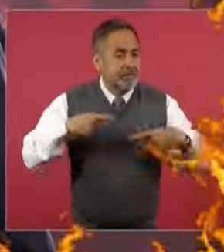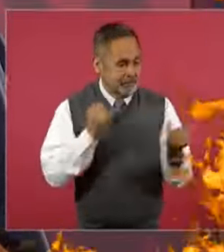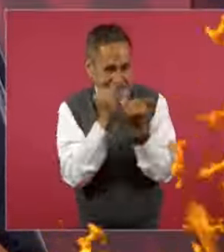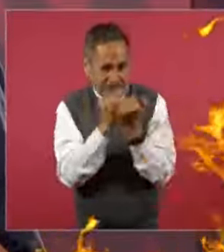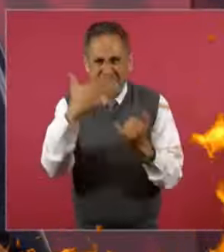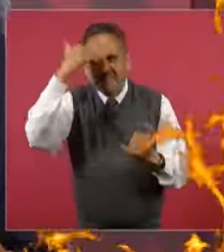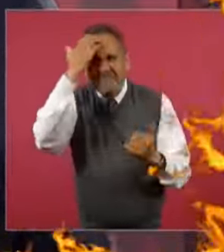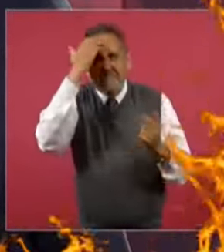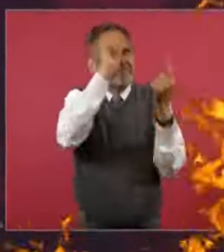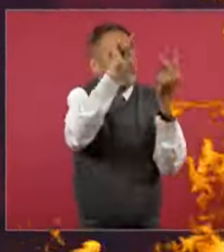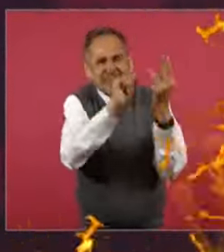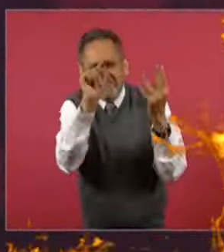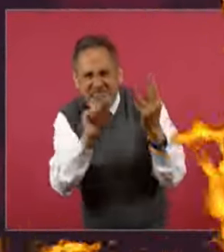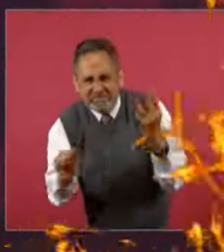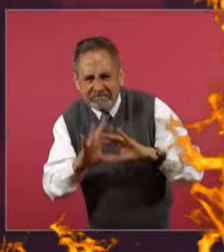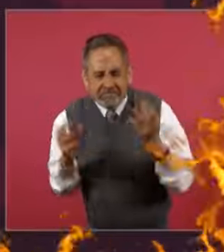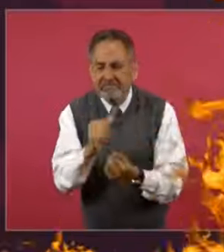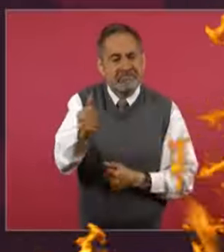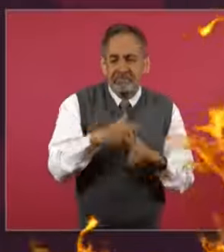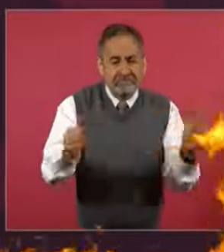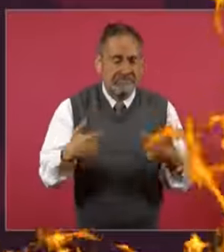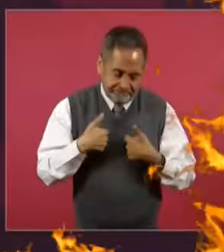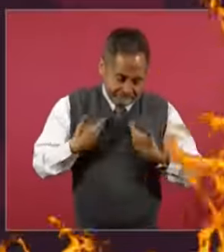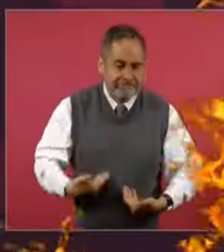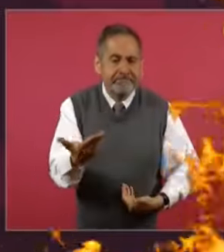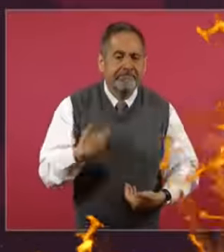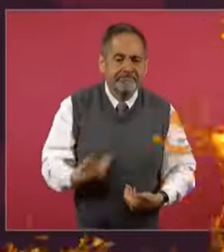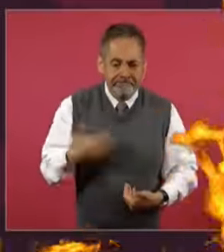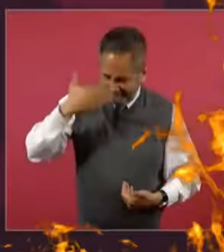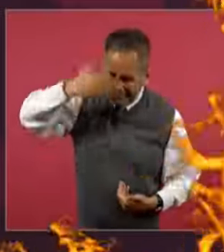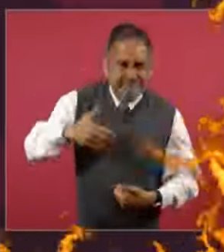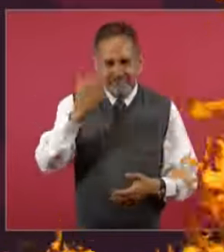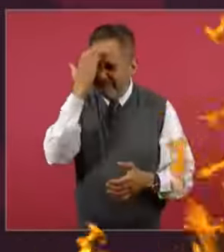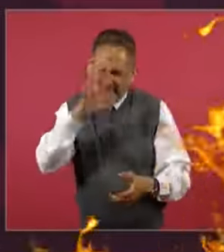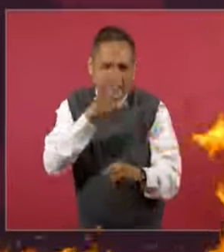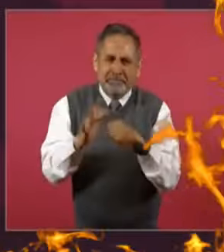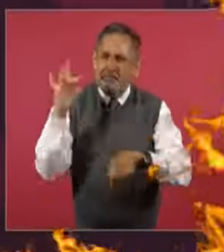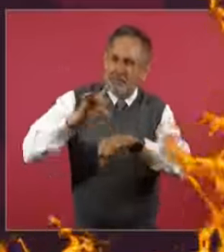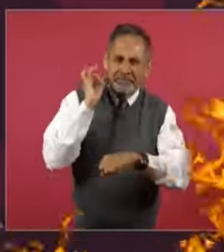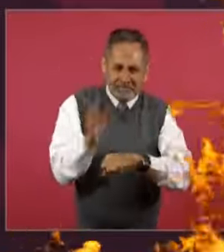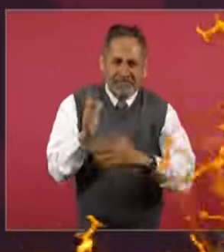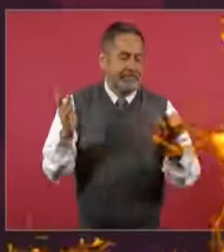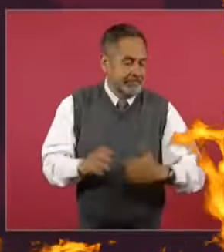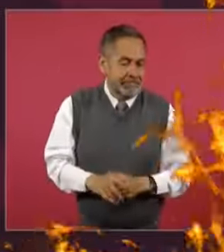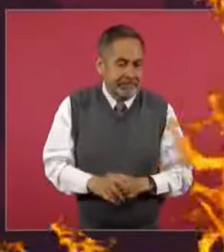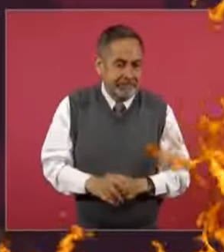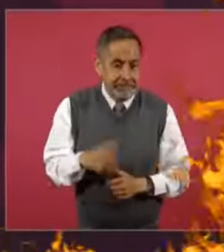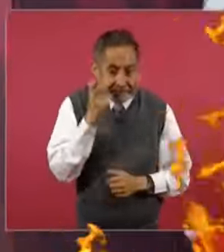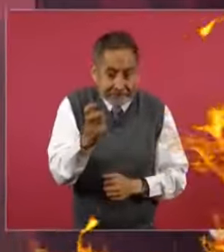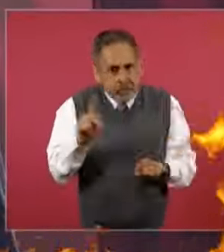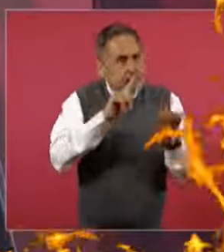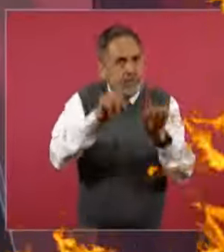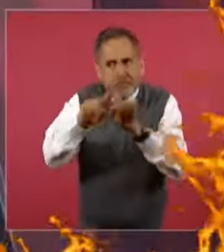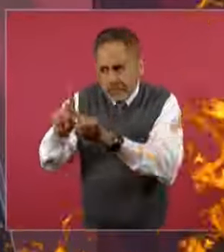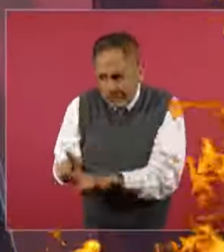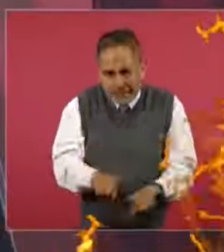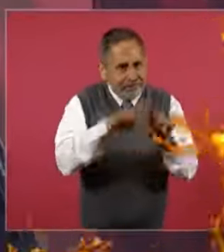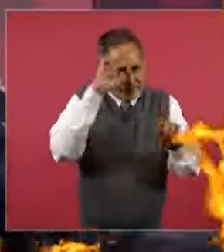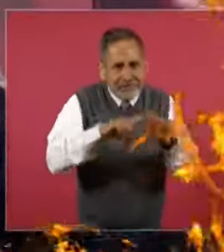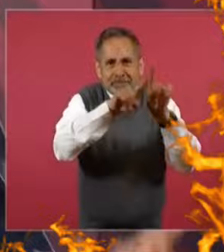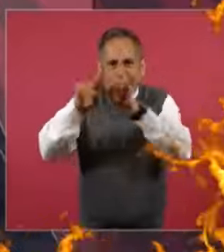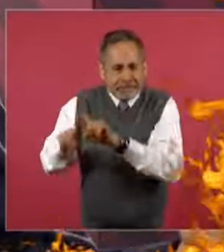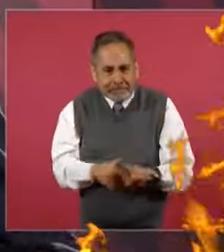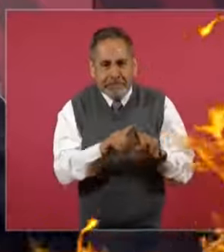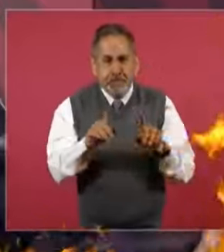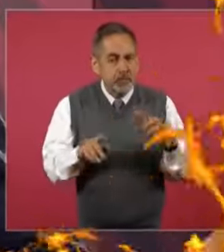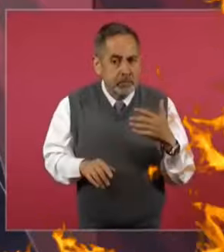mexicano que conozca todos los municipios de México como el que les habla. Entonces, eso me ayudó mucho. Y